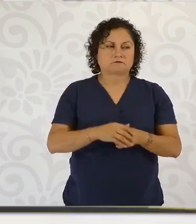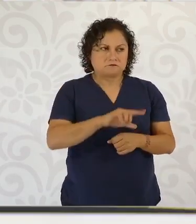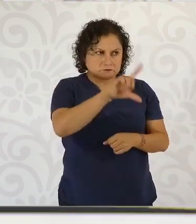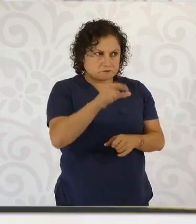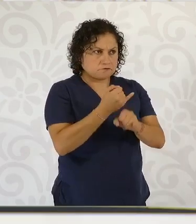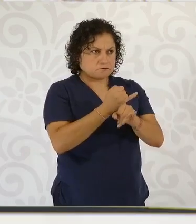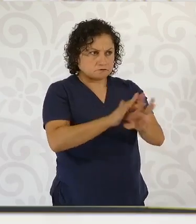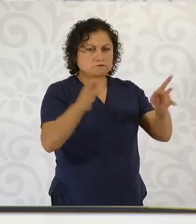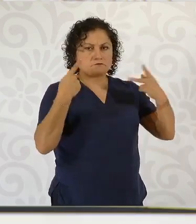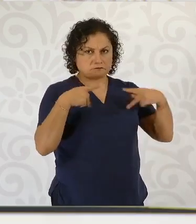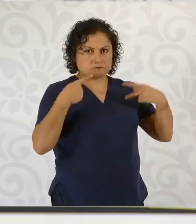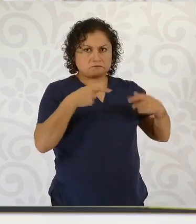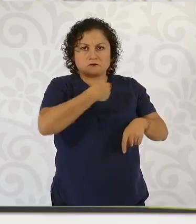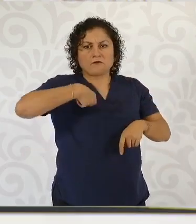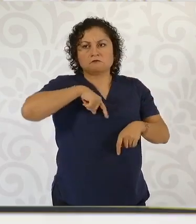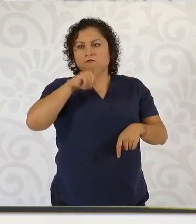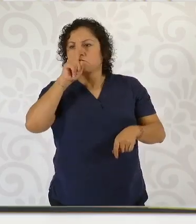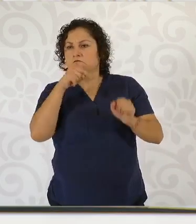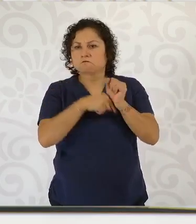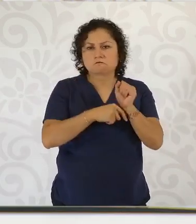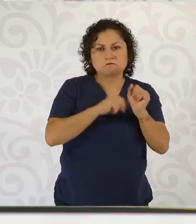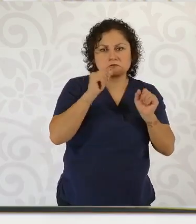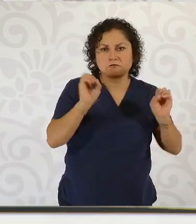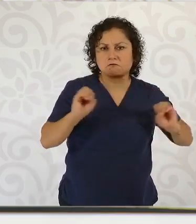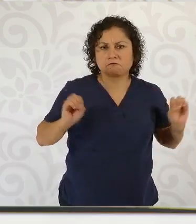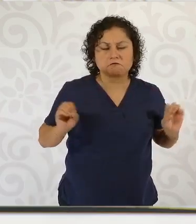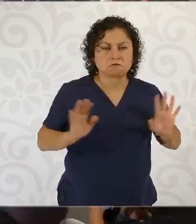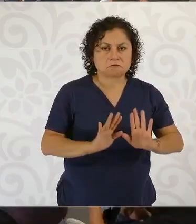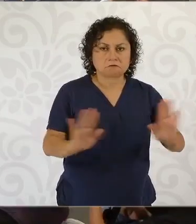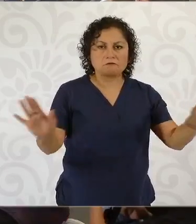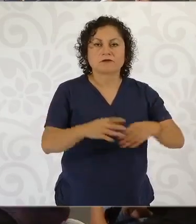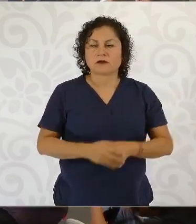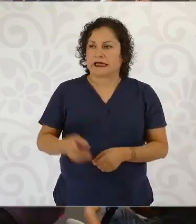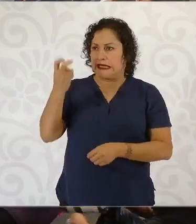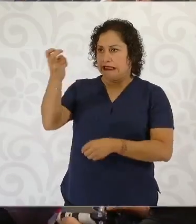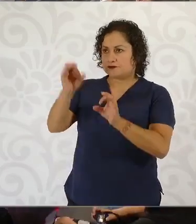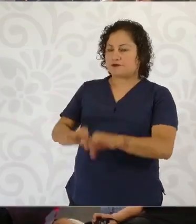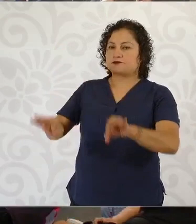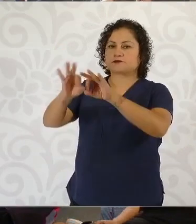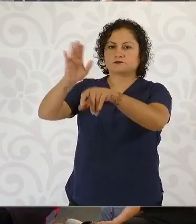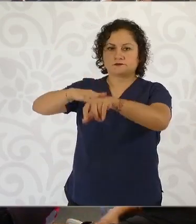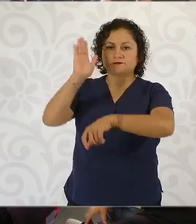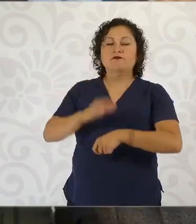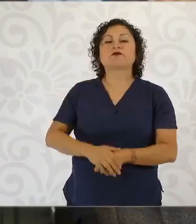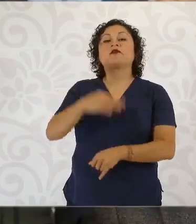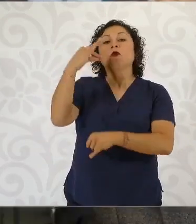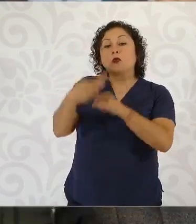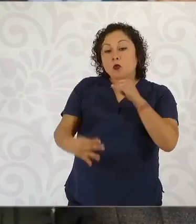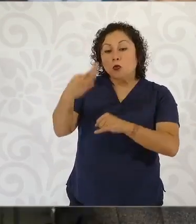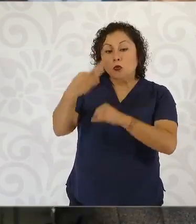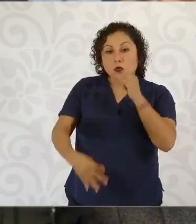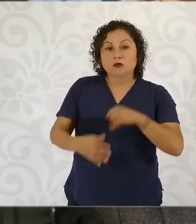porque Claro, no tenemos nada que ocultar. Eso sería Nada, lo más importante, por supuesto. absolutamente nada. Por último, Presidenta, ¿qué